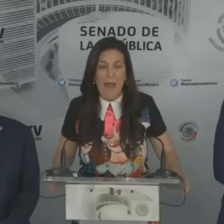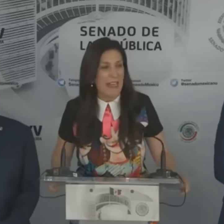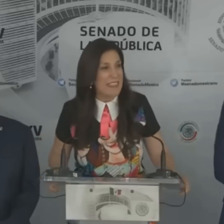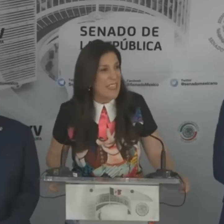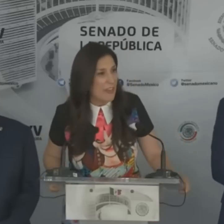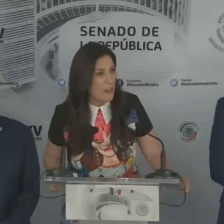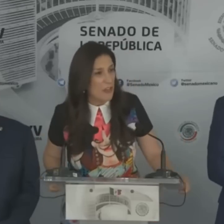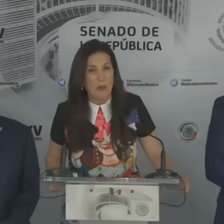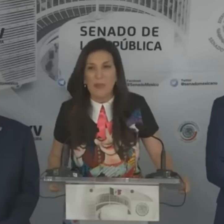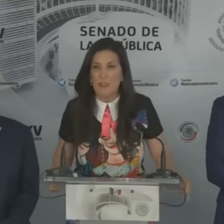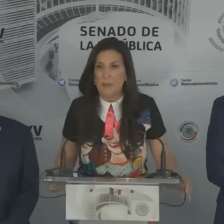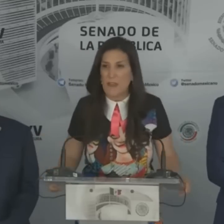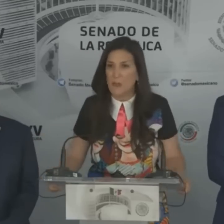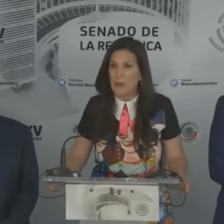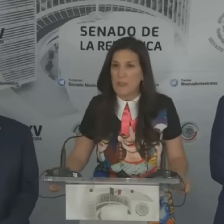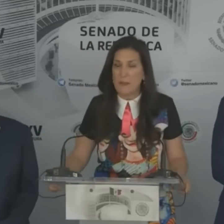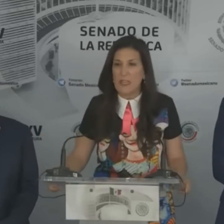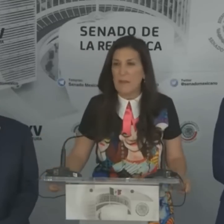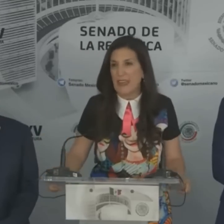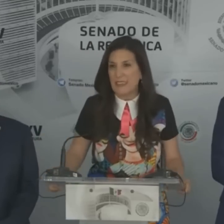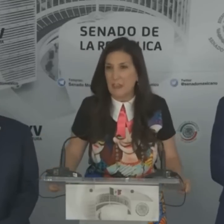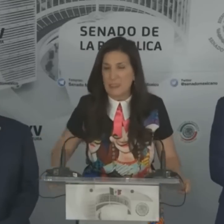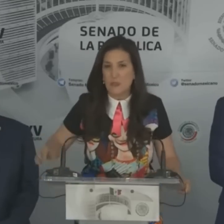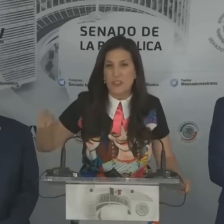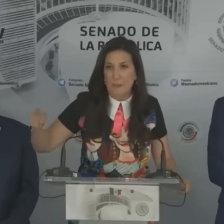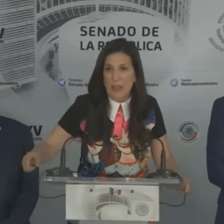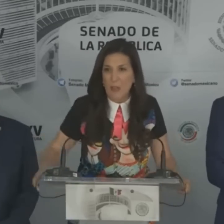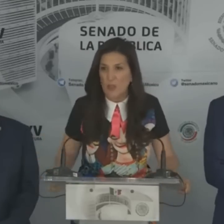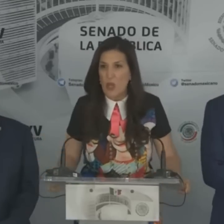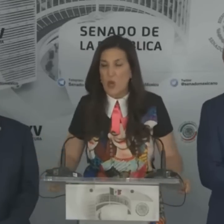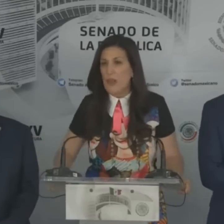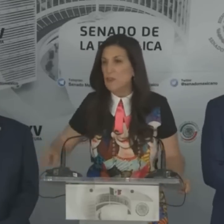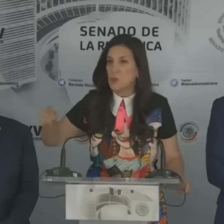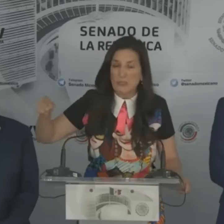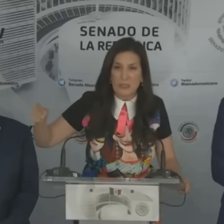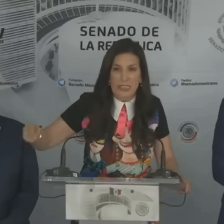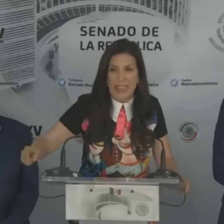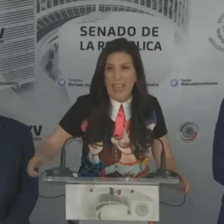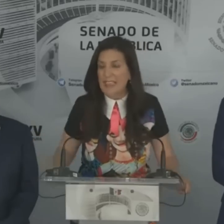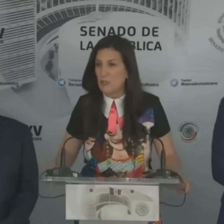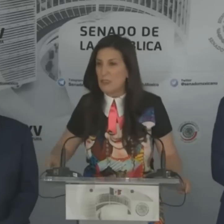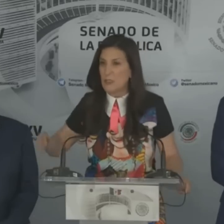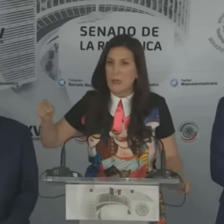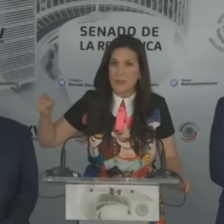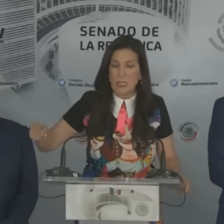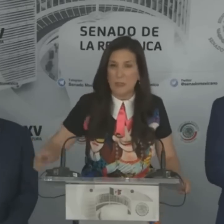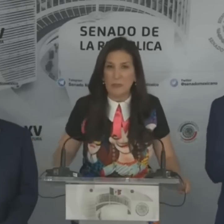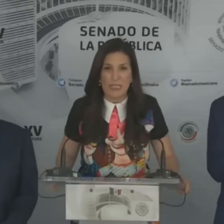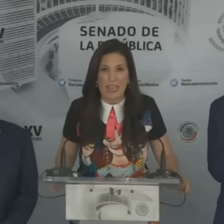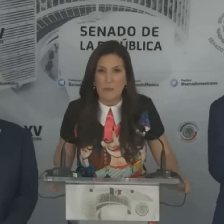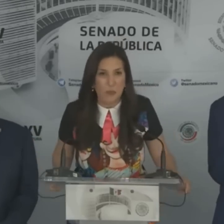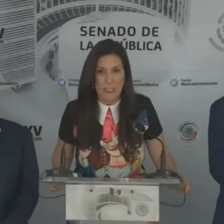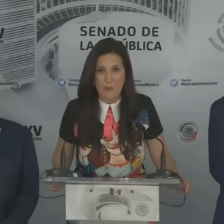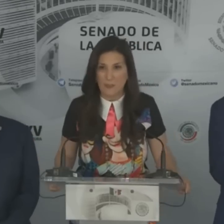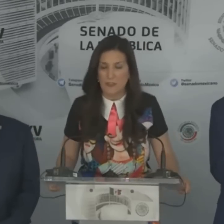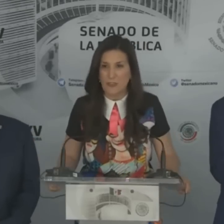consejeros. Pero la oposición, amigos y amigas, le da mucho gusto, se ufana,